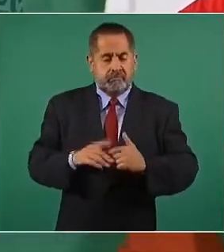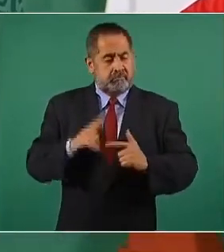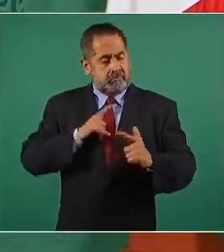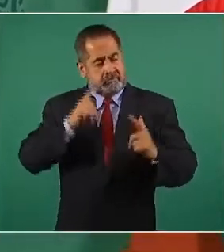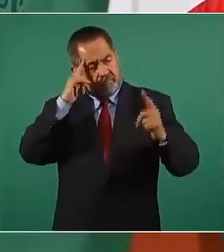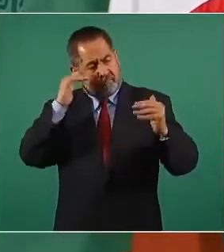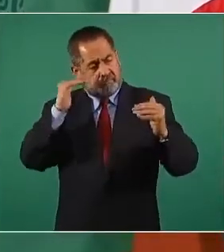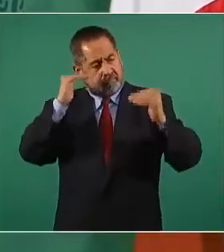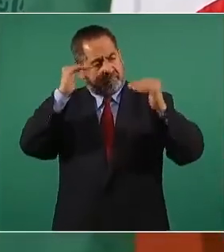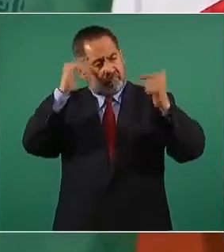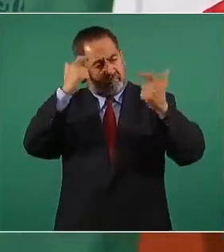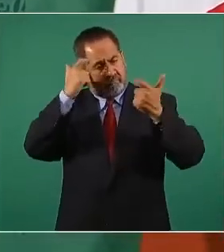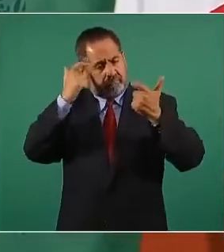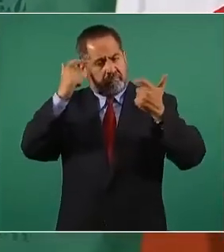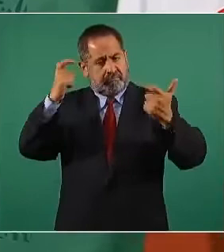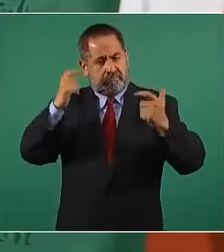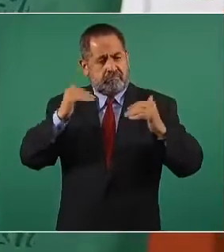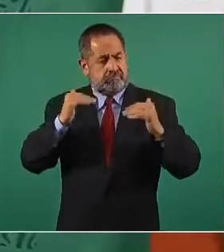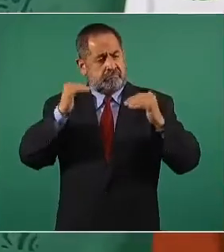superioridad.